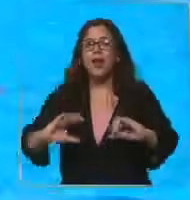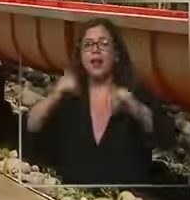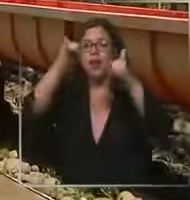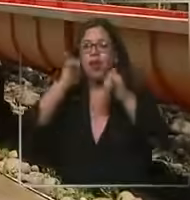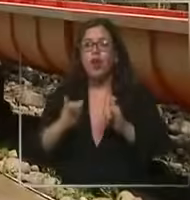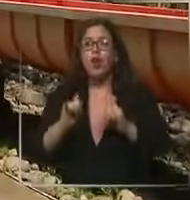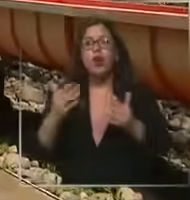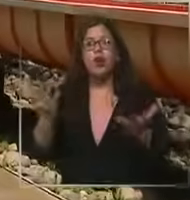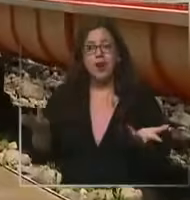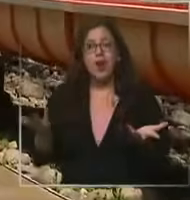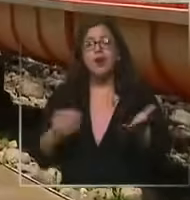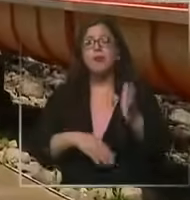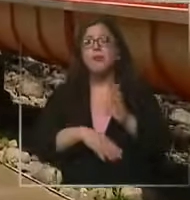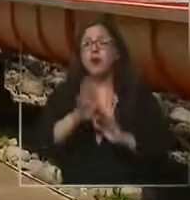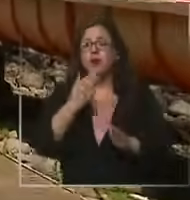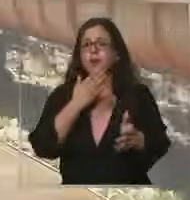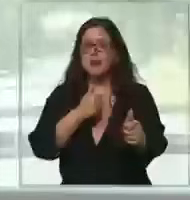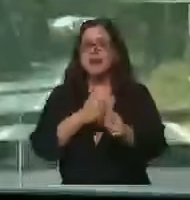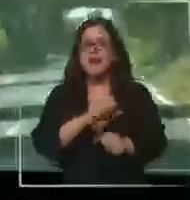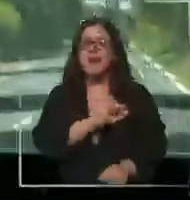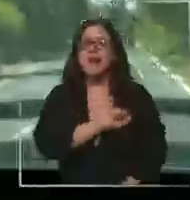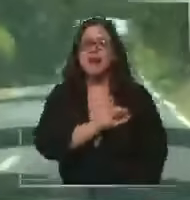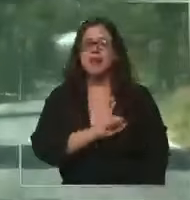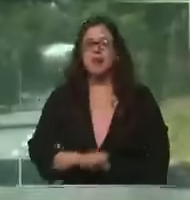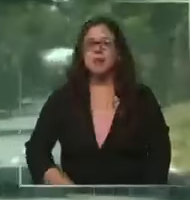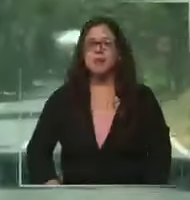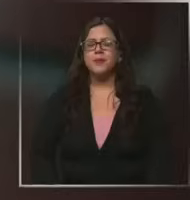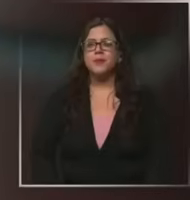más entretenciones y cercanos a la capital.